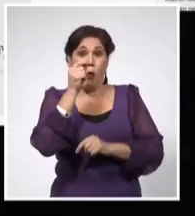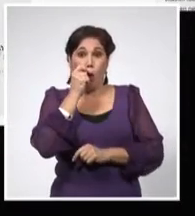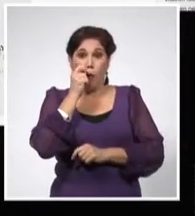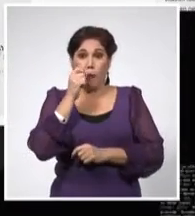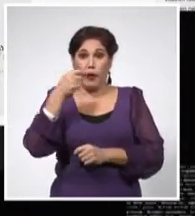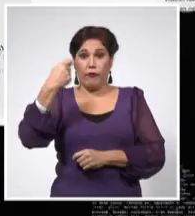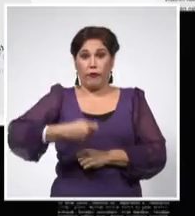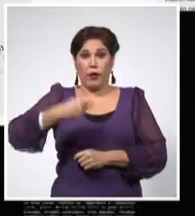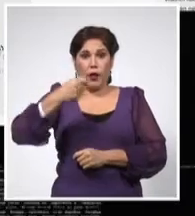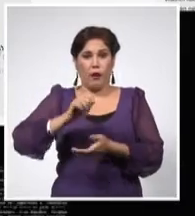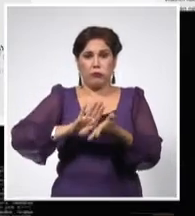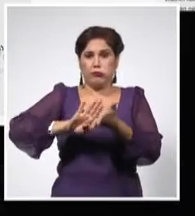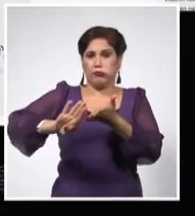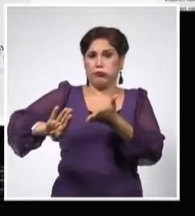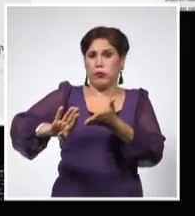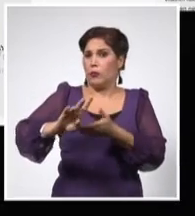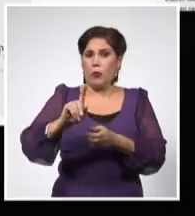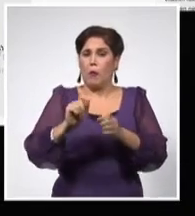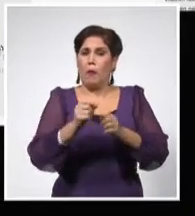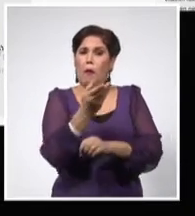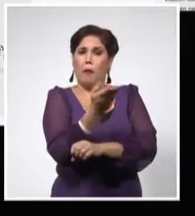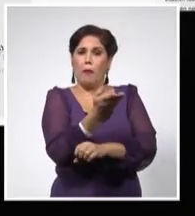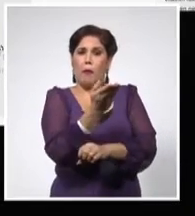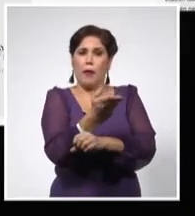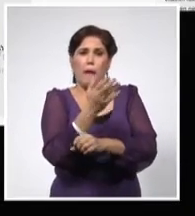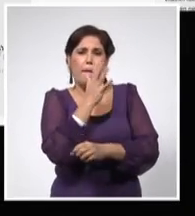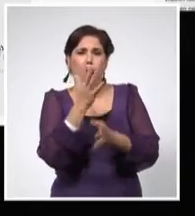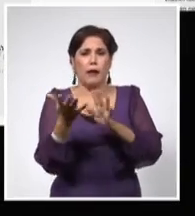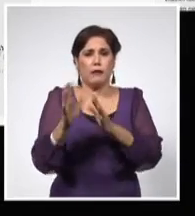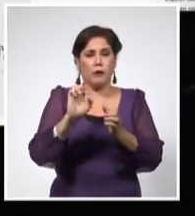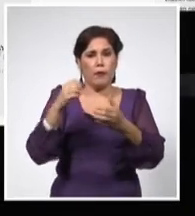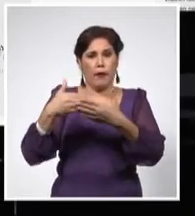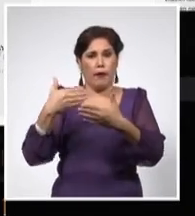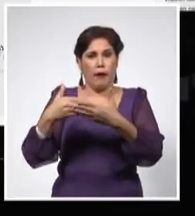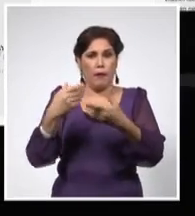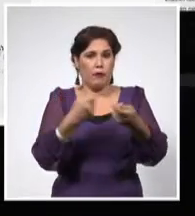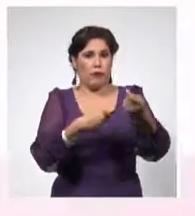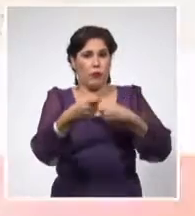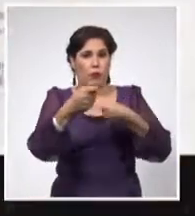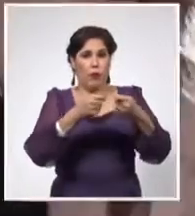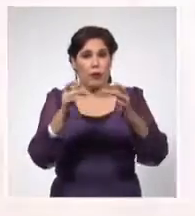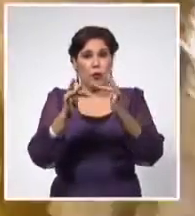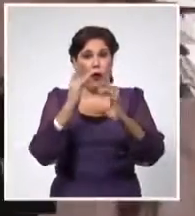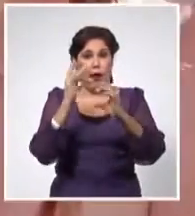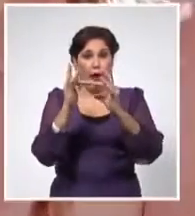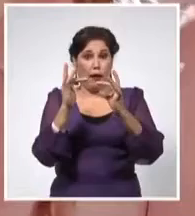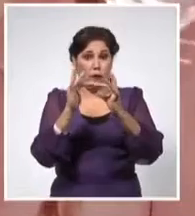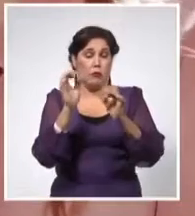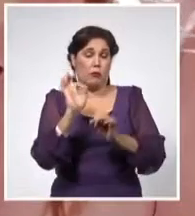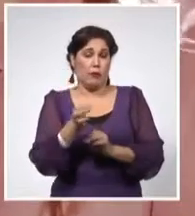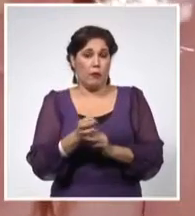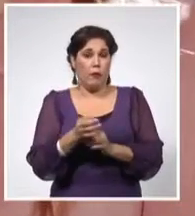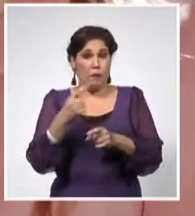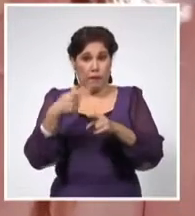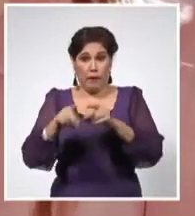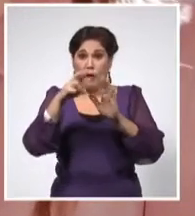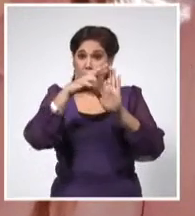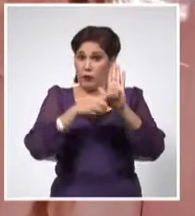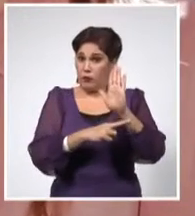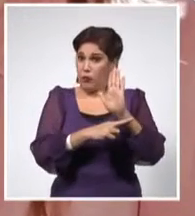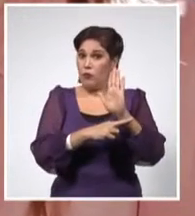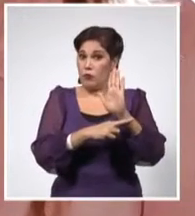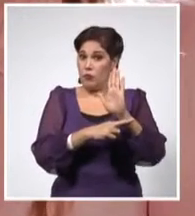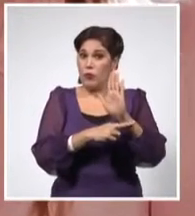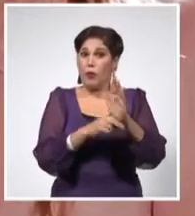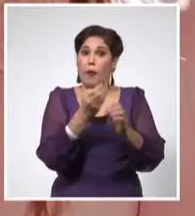rechazó definitivamente una reclamación similar contra la compañía de comercio electrónico Amazon. Y a partir de la resolución de